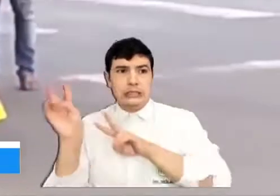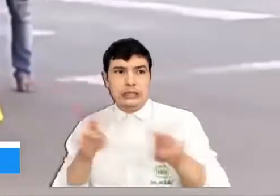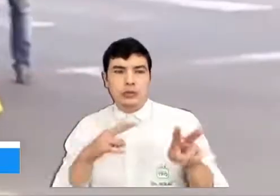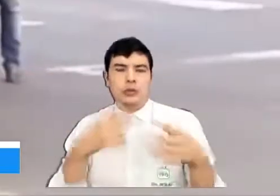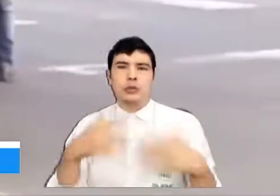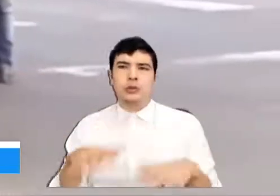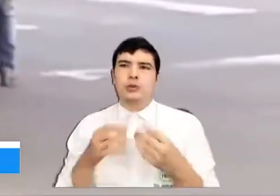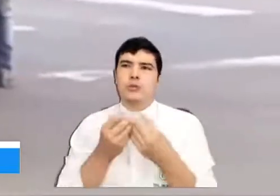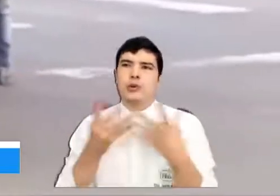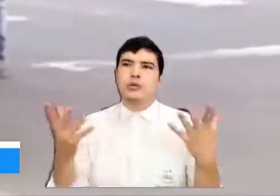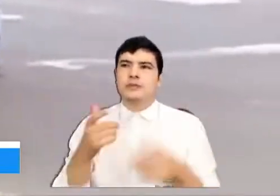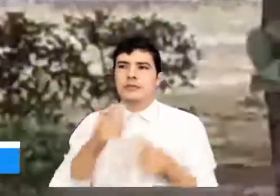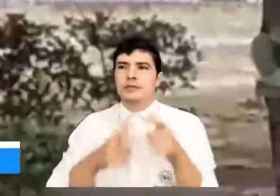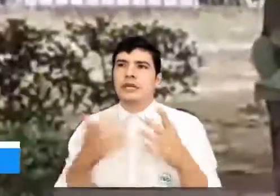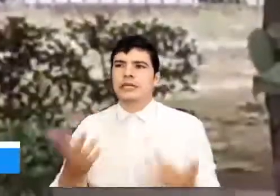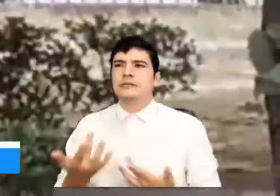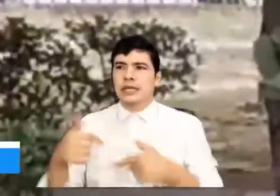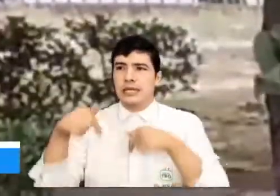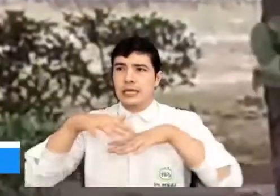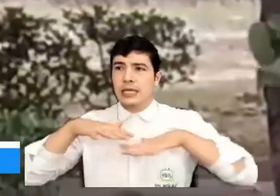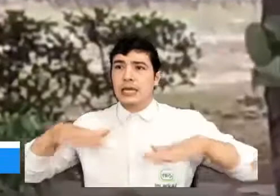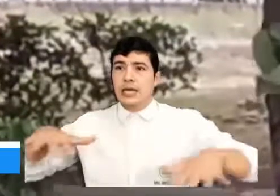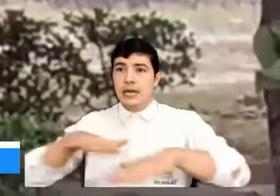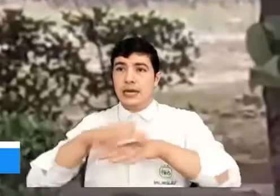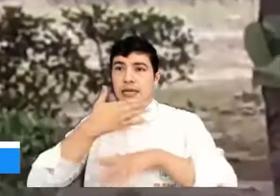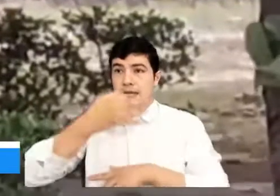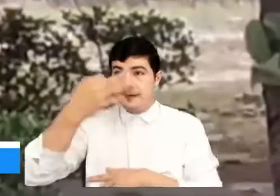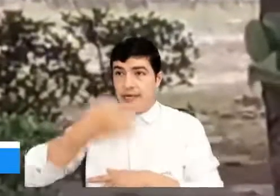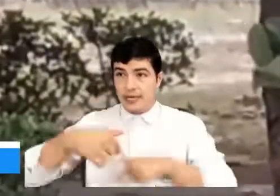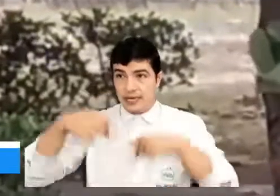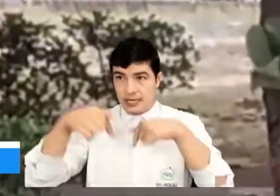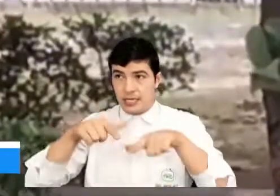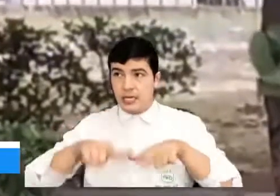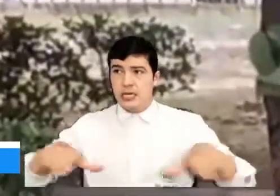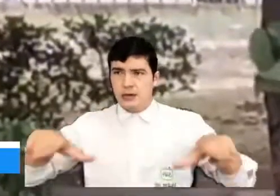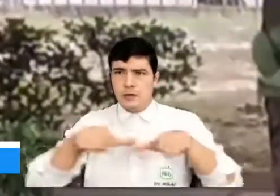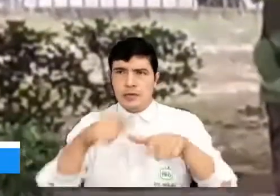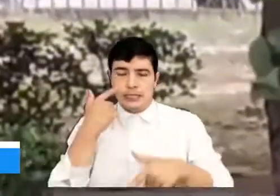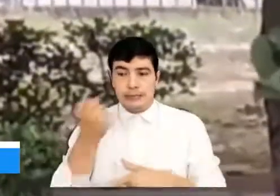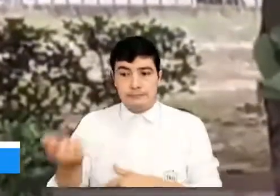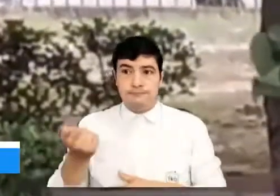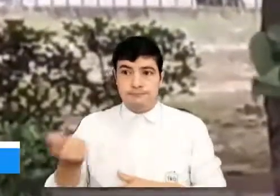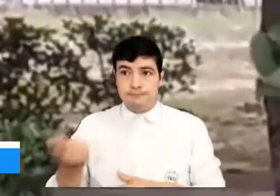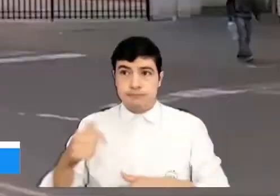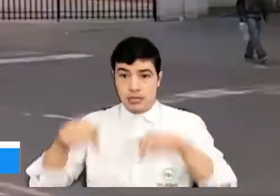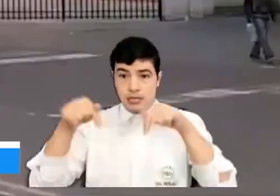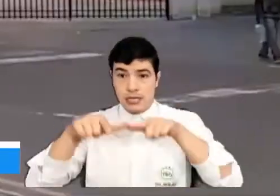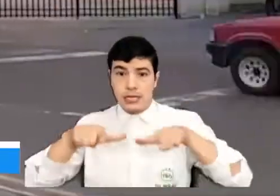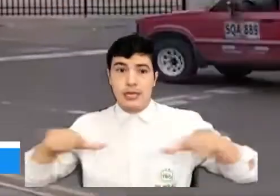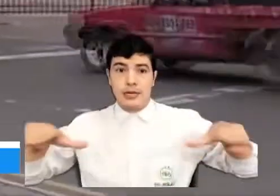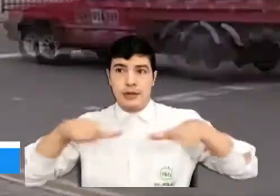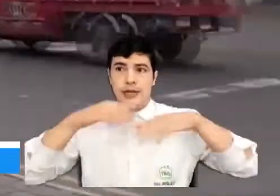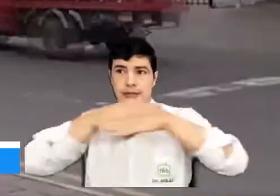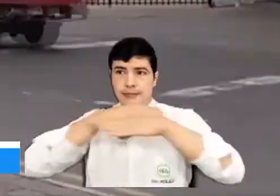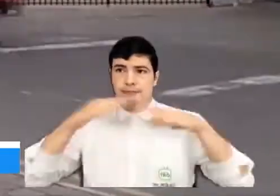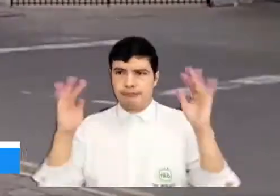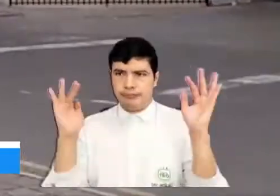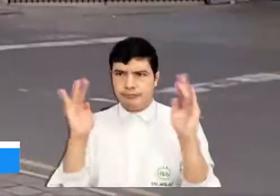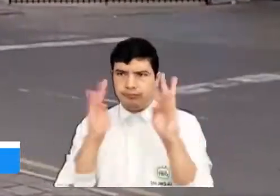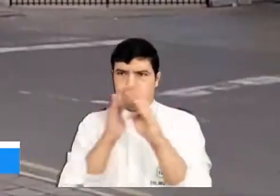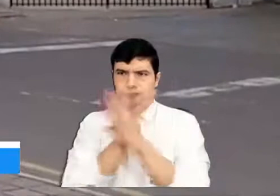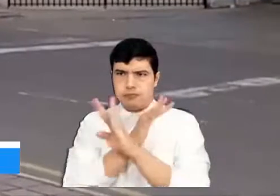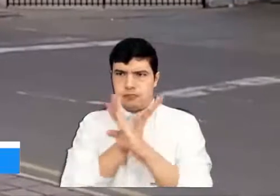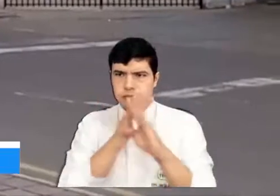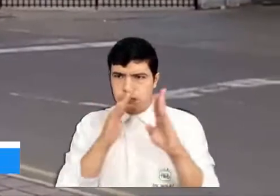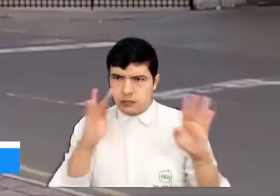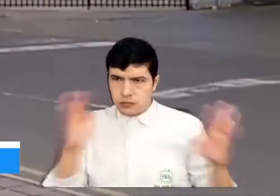tenemos toda esa cantidad de personas que tienen que pasar de una u otra forma de regreso a su país. Entonces eso nos coloca en el